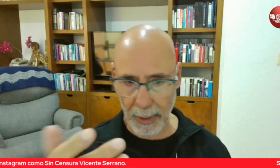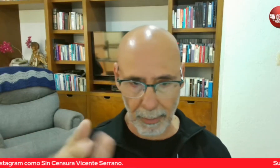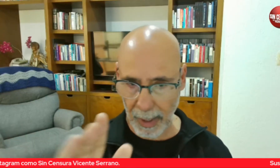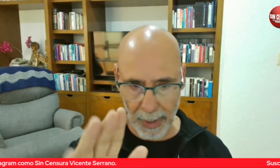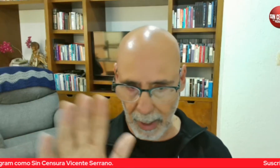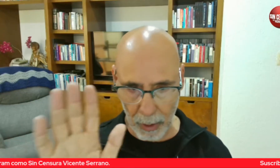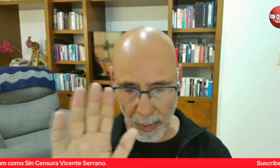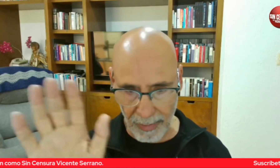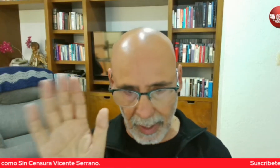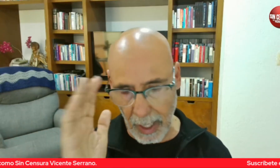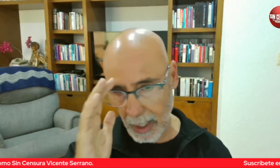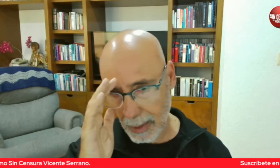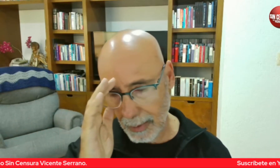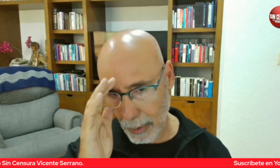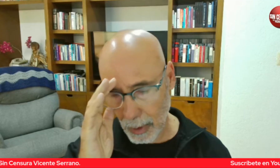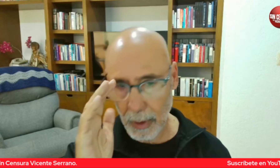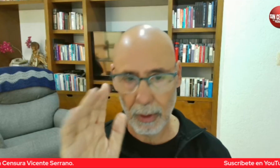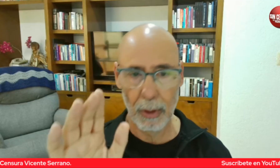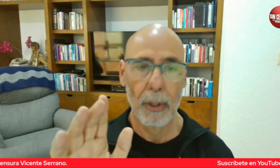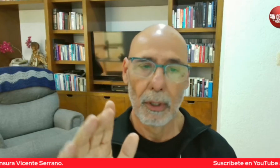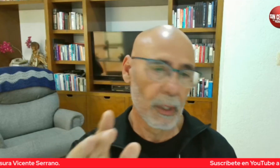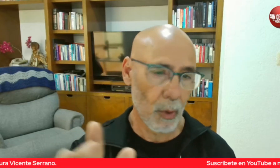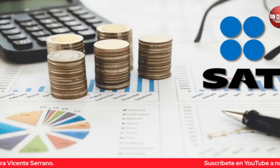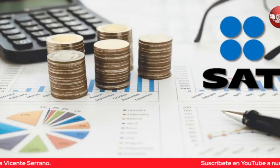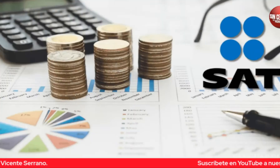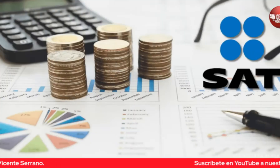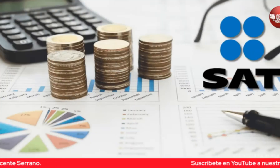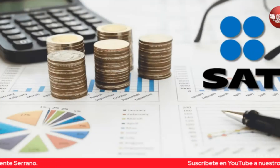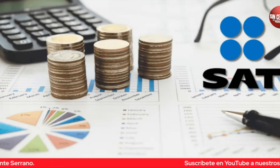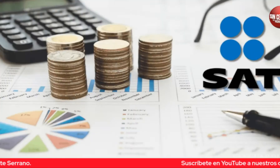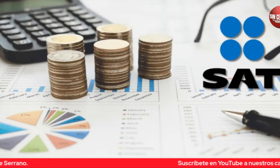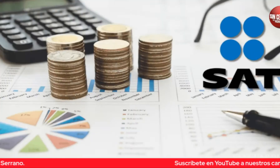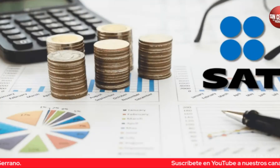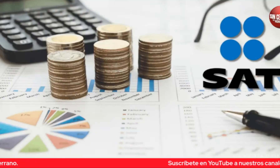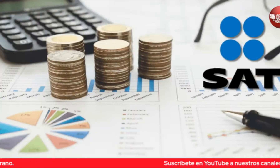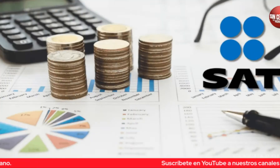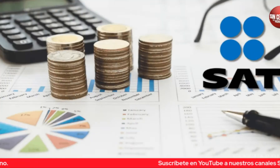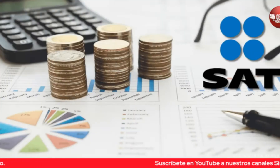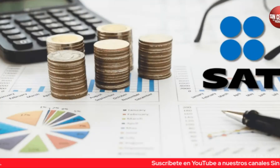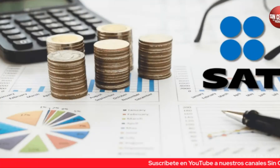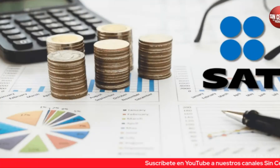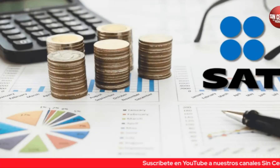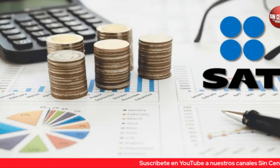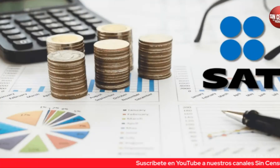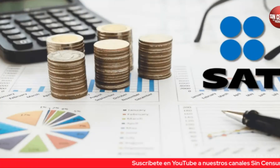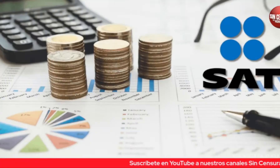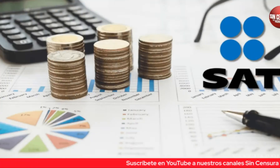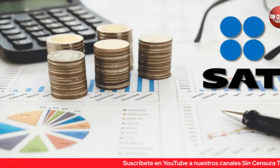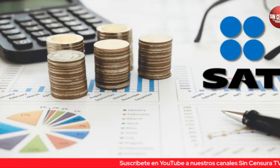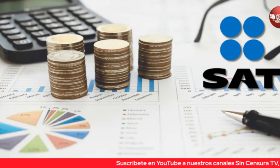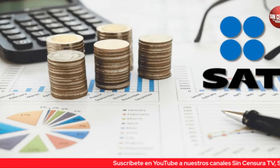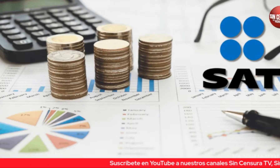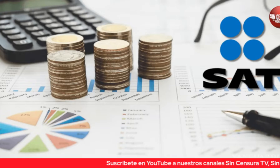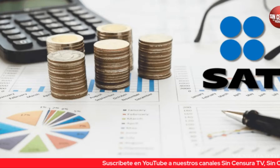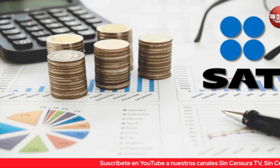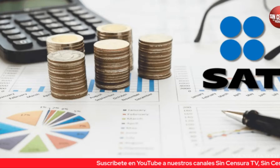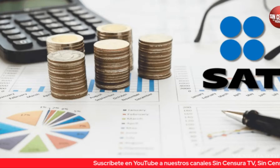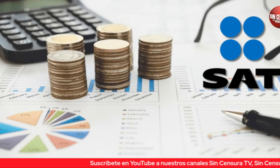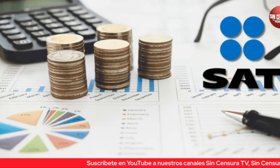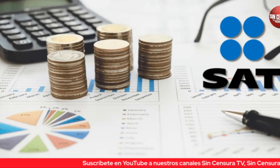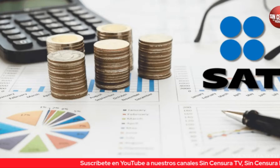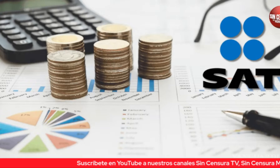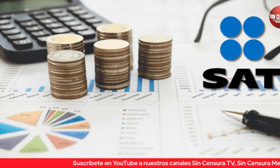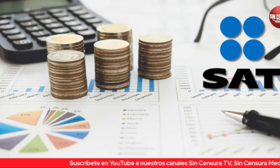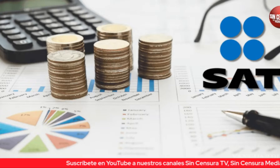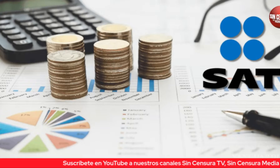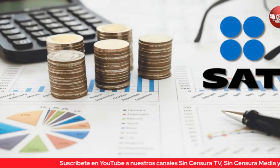mí me va como en feria, ¿no? Si cualquiera se atrasa, los trabajadores pues son